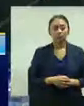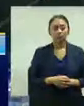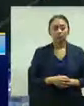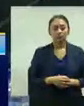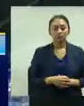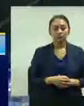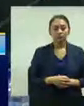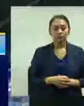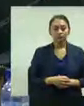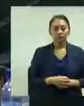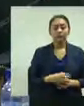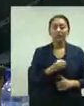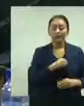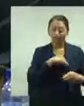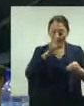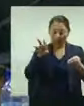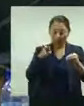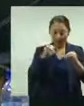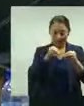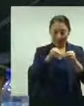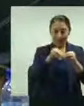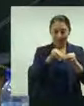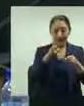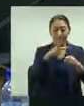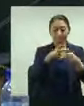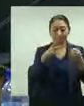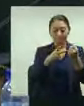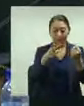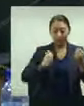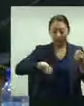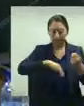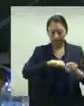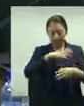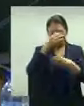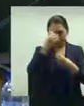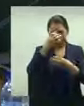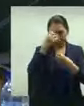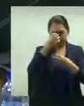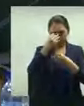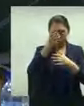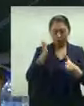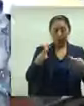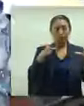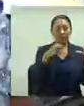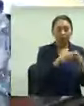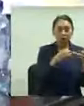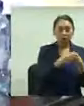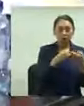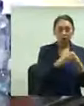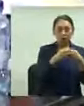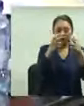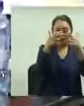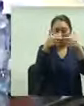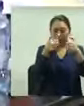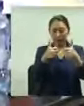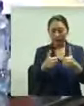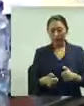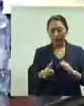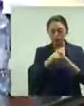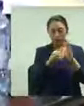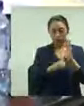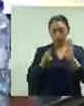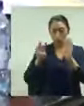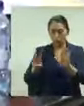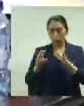Solo quisiera agregar, viceministra, para información de la comisión y el análisis, que en el artículo 8